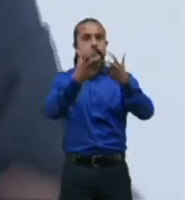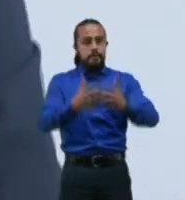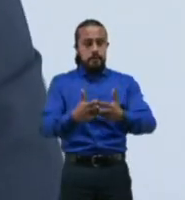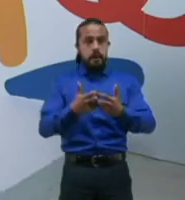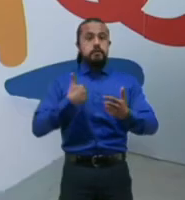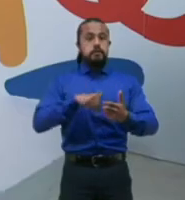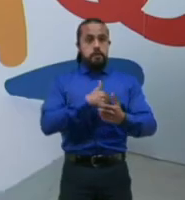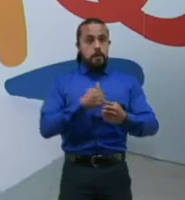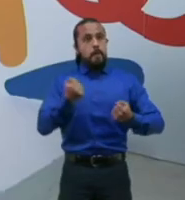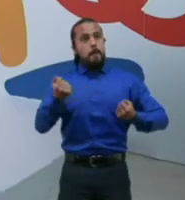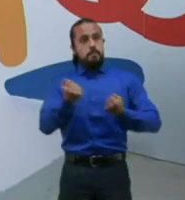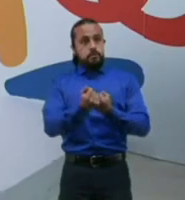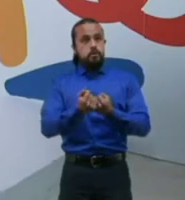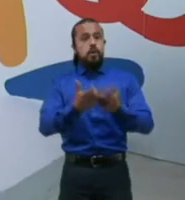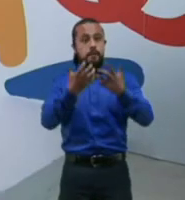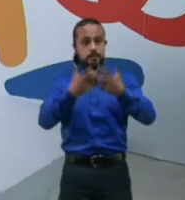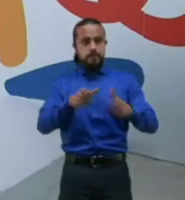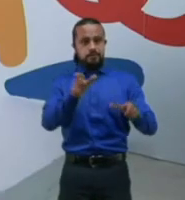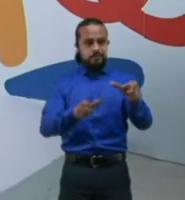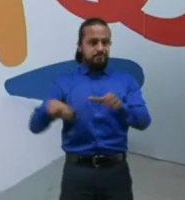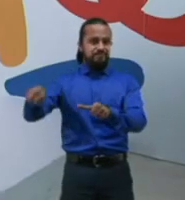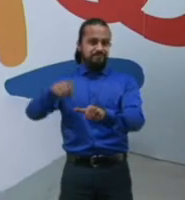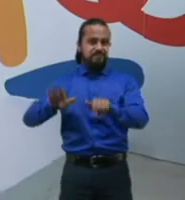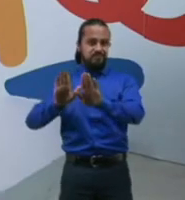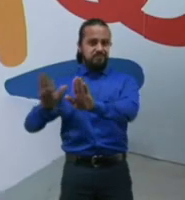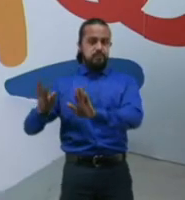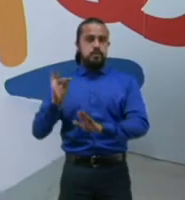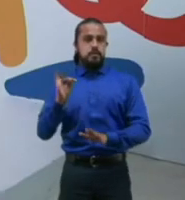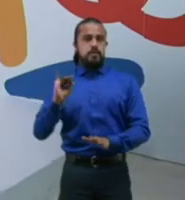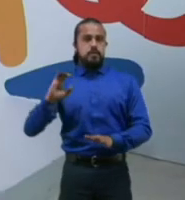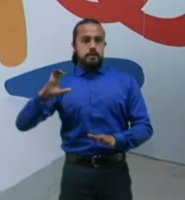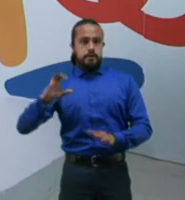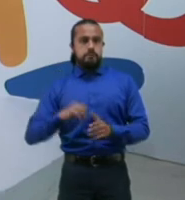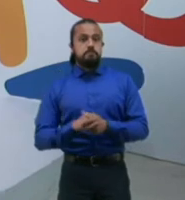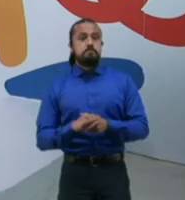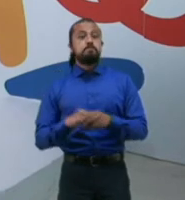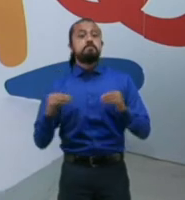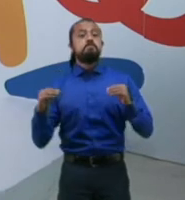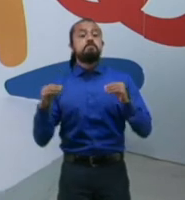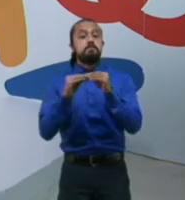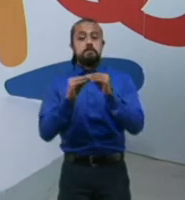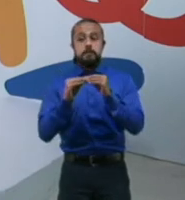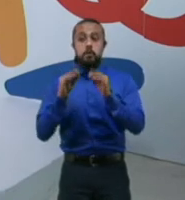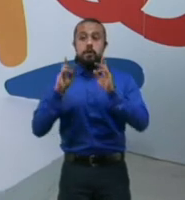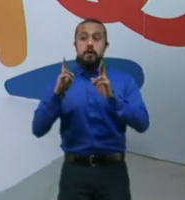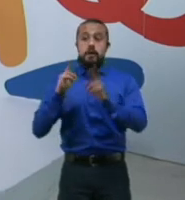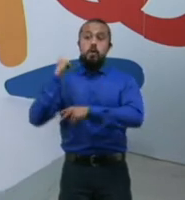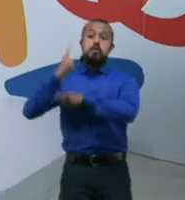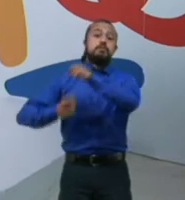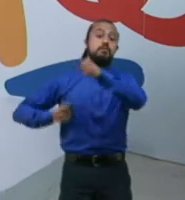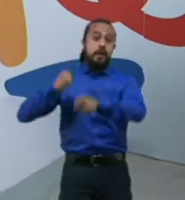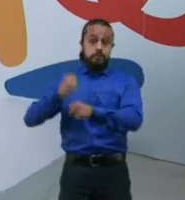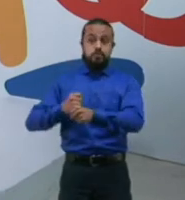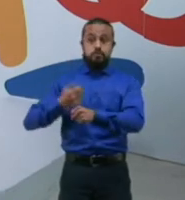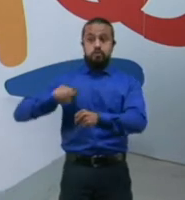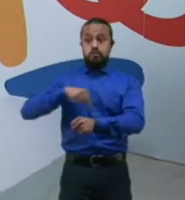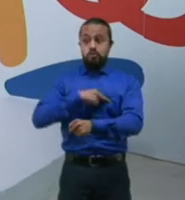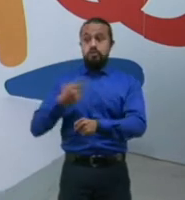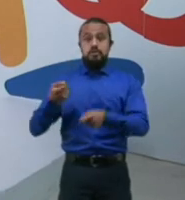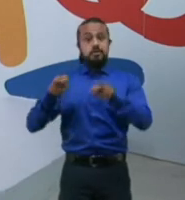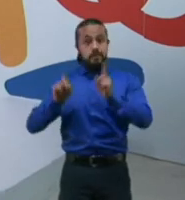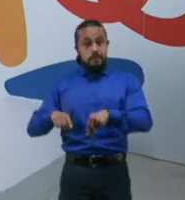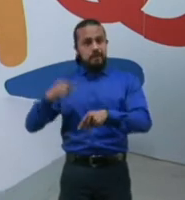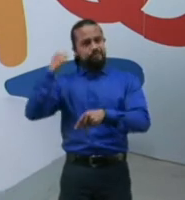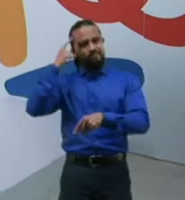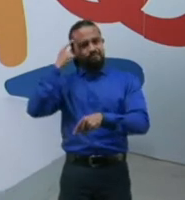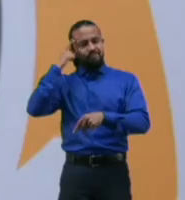a los emprendedores de las tic' tenemos para el año entrante además planeado no solamente la financiación vía deuda sino también la financiación vía equity